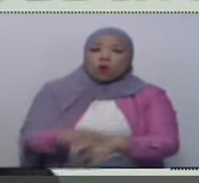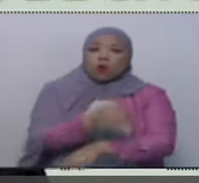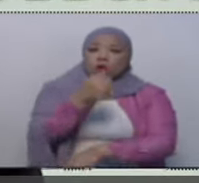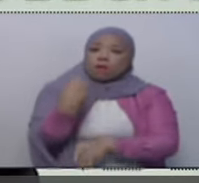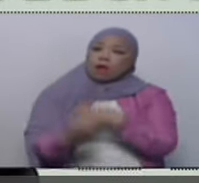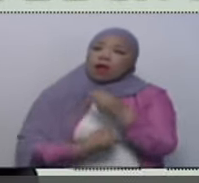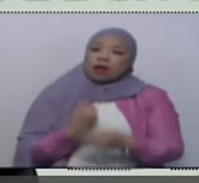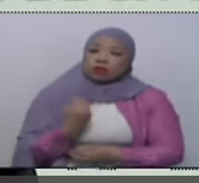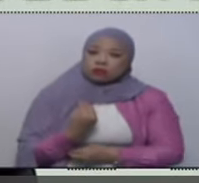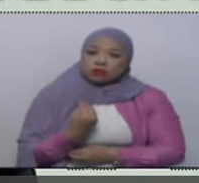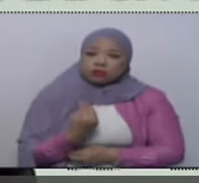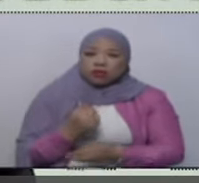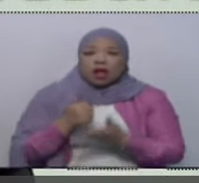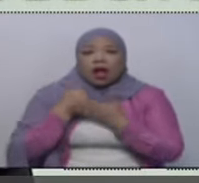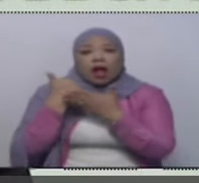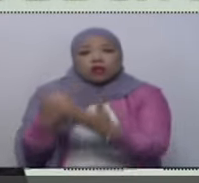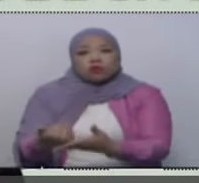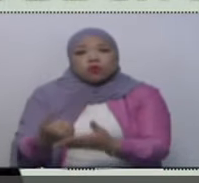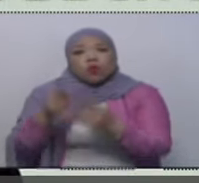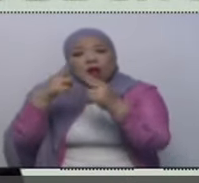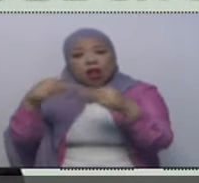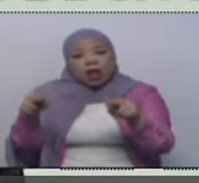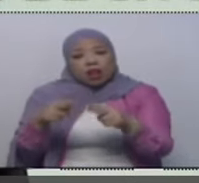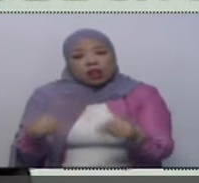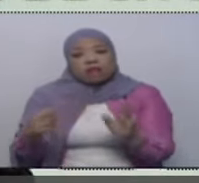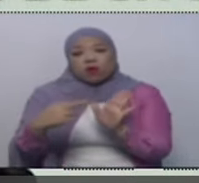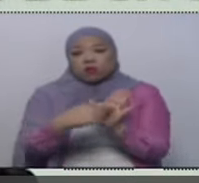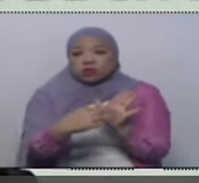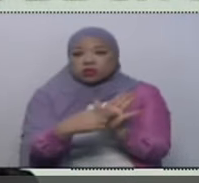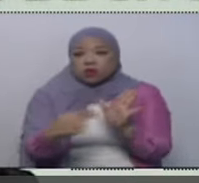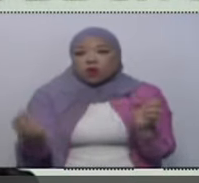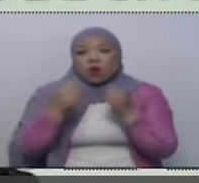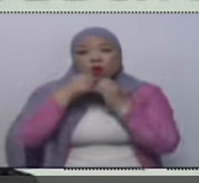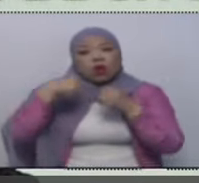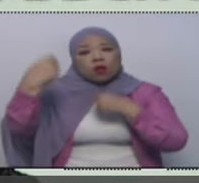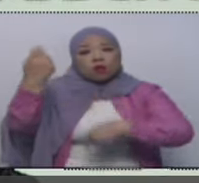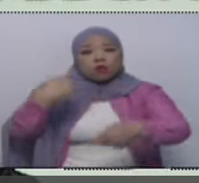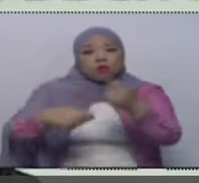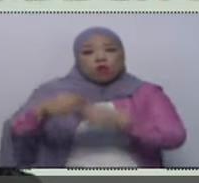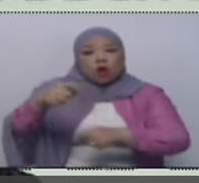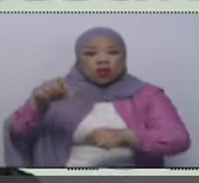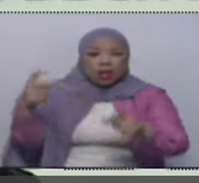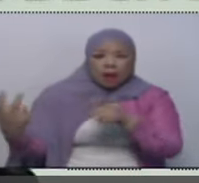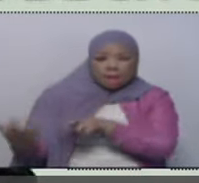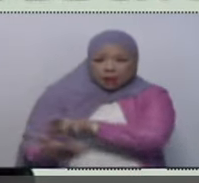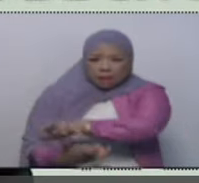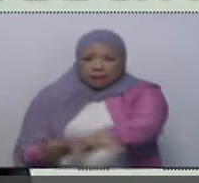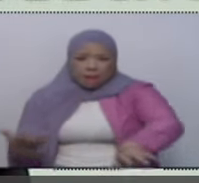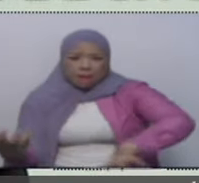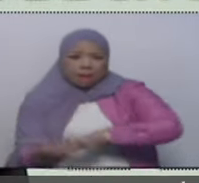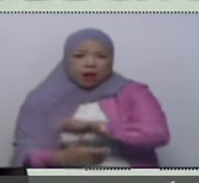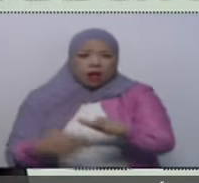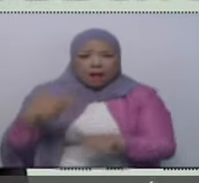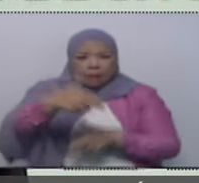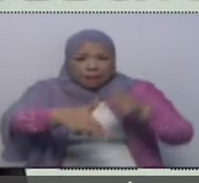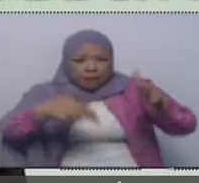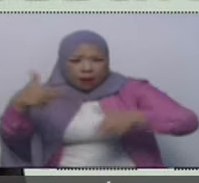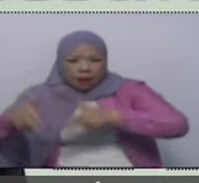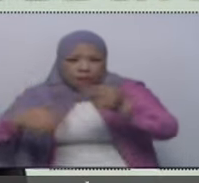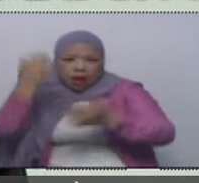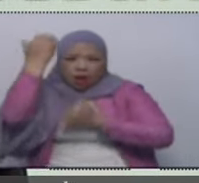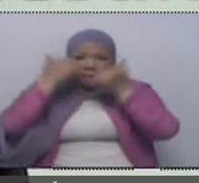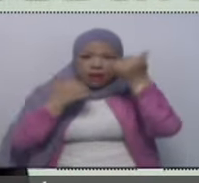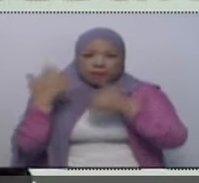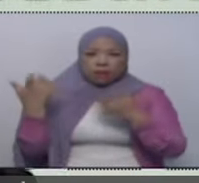tenían era ayudando a Líbano, a Siria, en la lucha contra el terrorismo. Entonces, para un pueblo